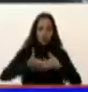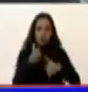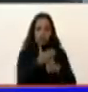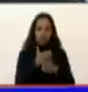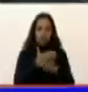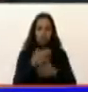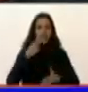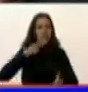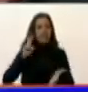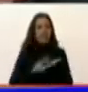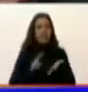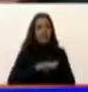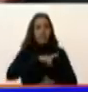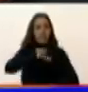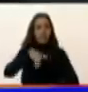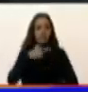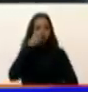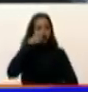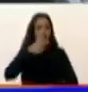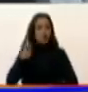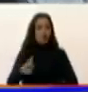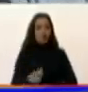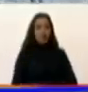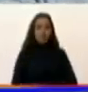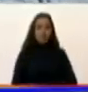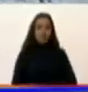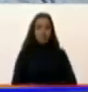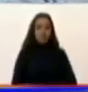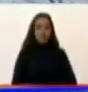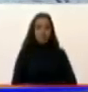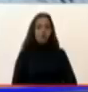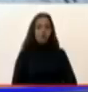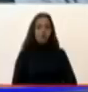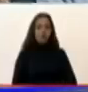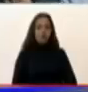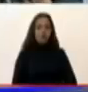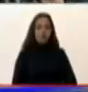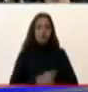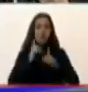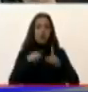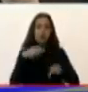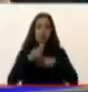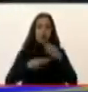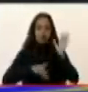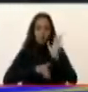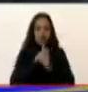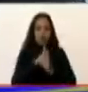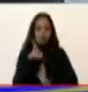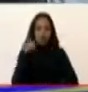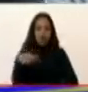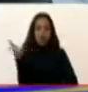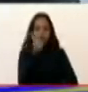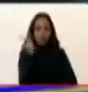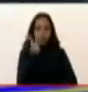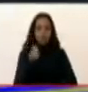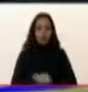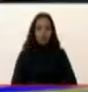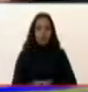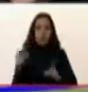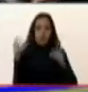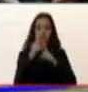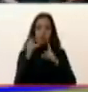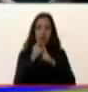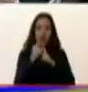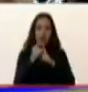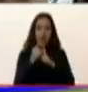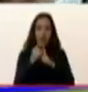las verdades de nuestros pueblos y sobre todo, como se desarrolló en Venezuela, las palabras